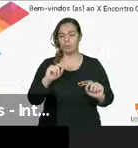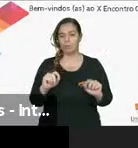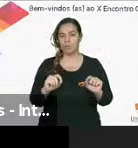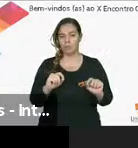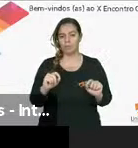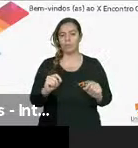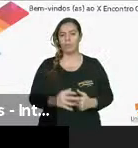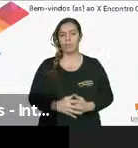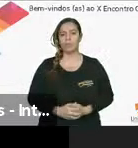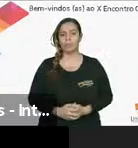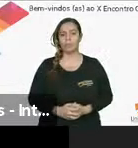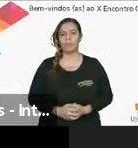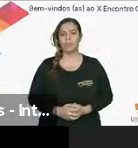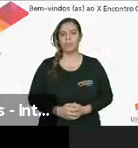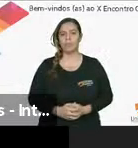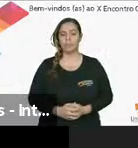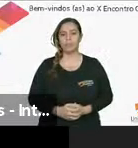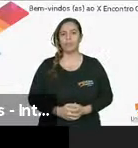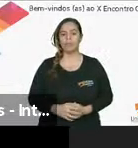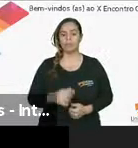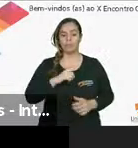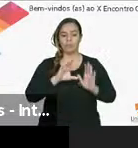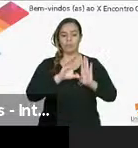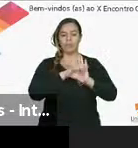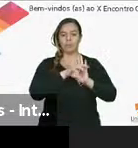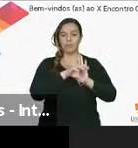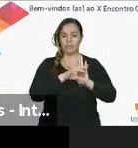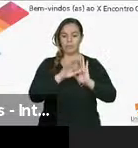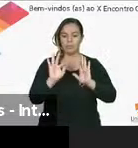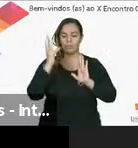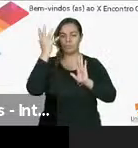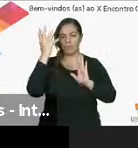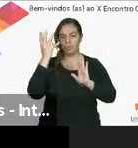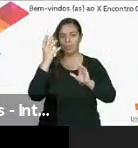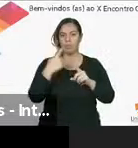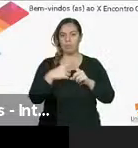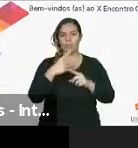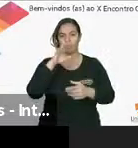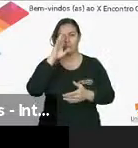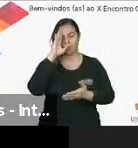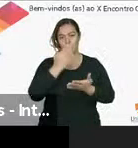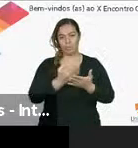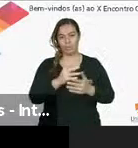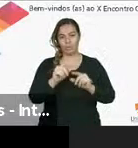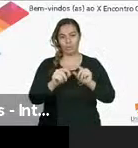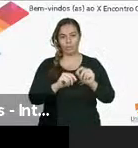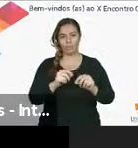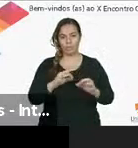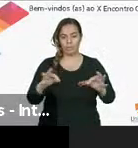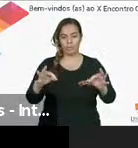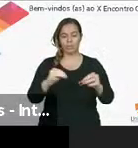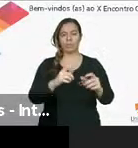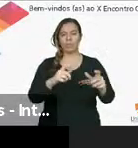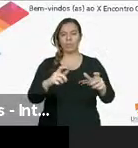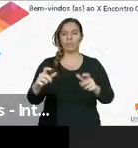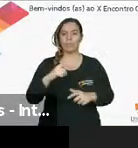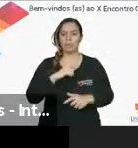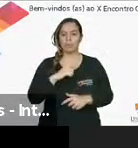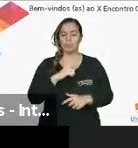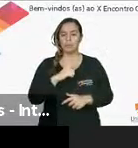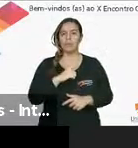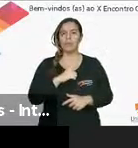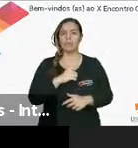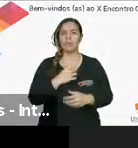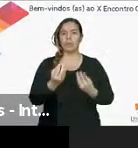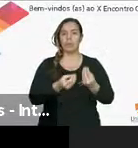heurísticamente con esta definición del fenómeno, porque creo que se satisface en todos los casos. Ahora, ¿cómo se explica